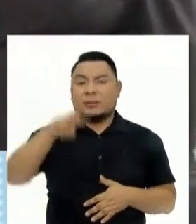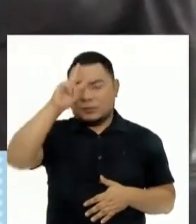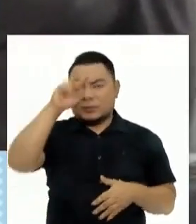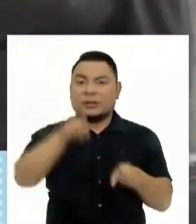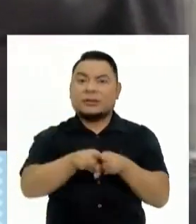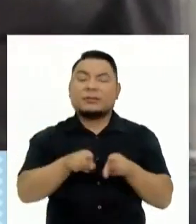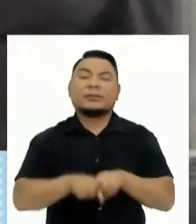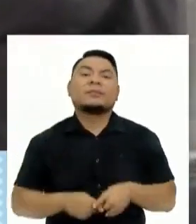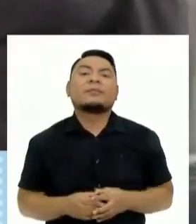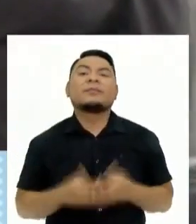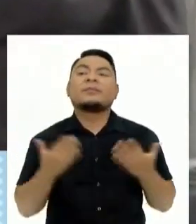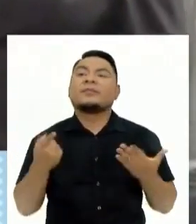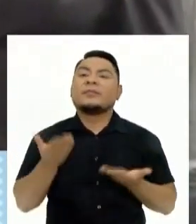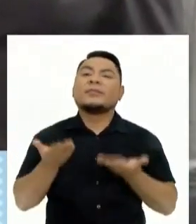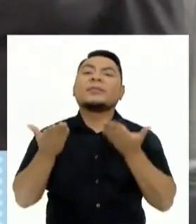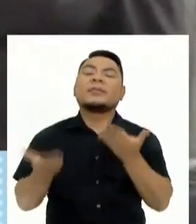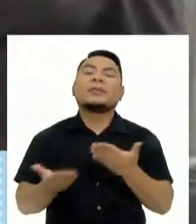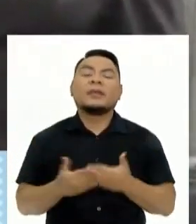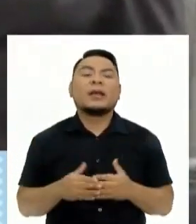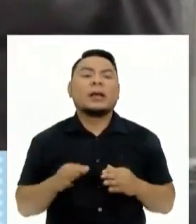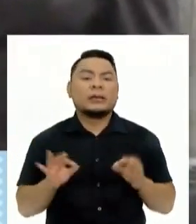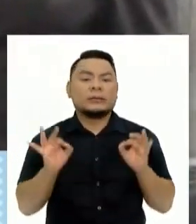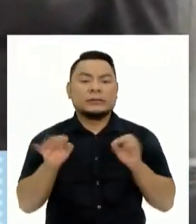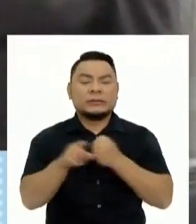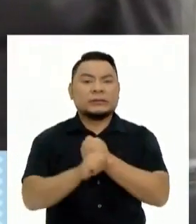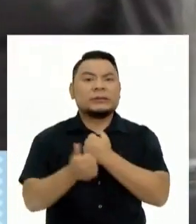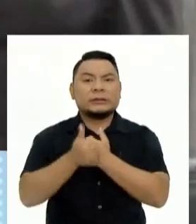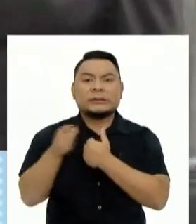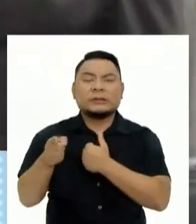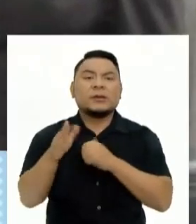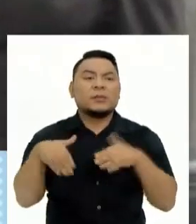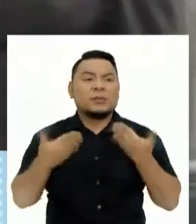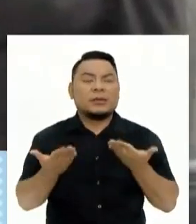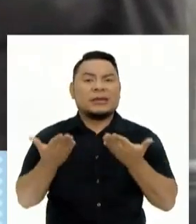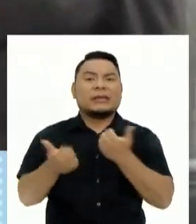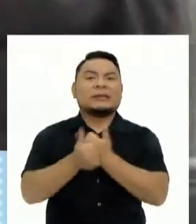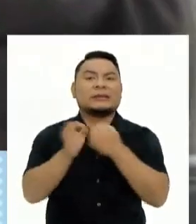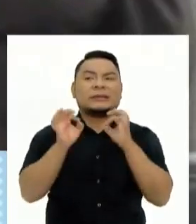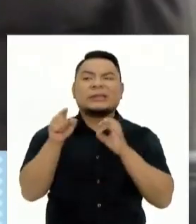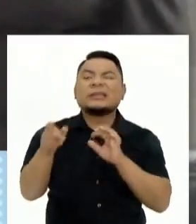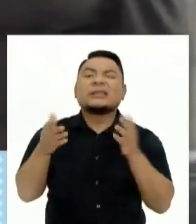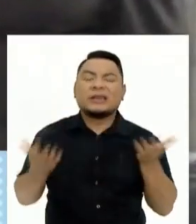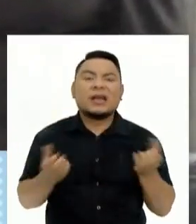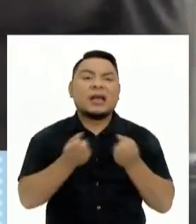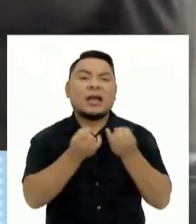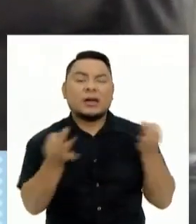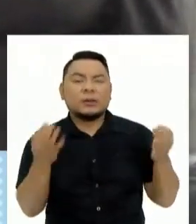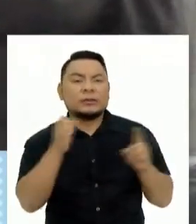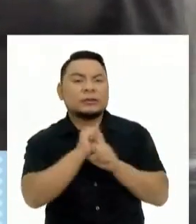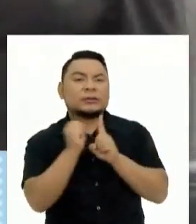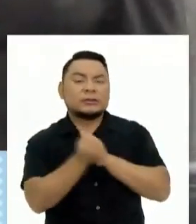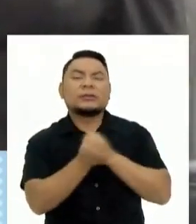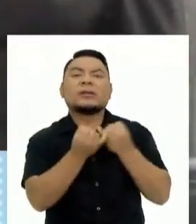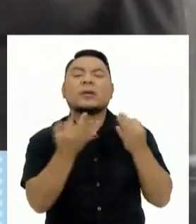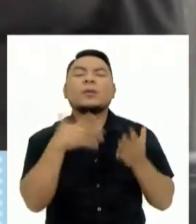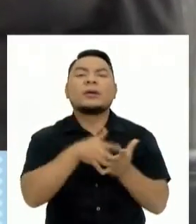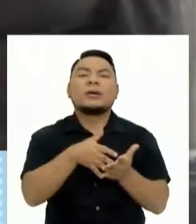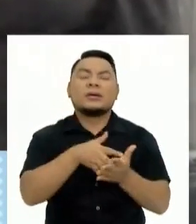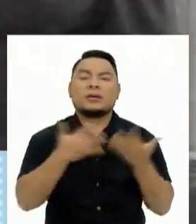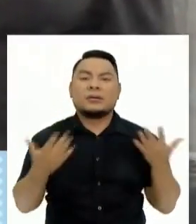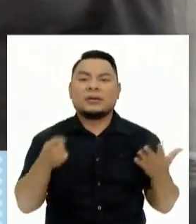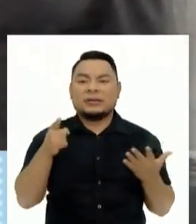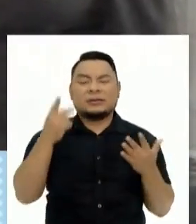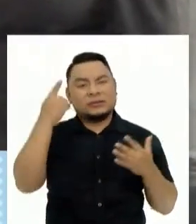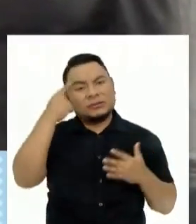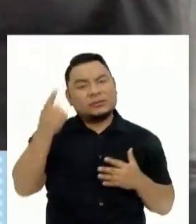también, quedaba expuesto o podría quedar expuesto a alguna situación de vulnerabilidad en